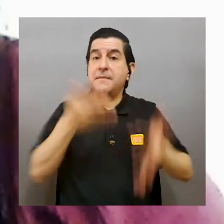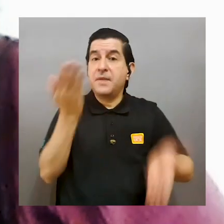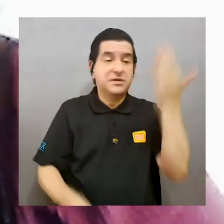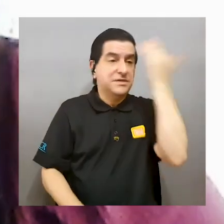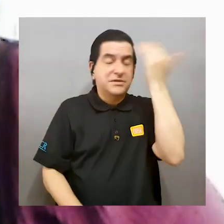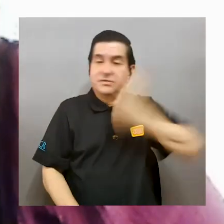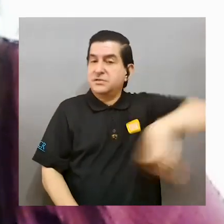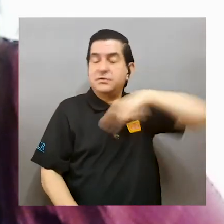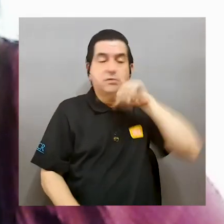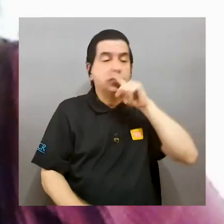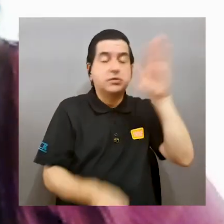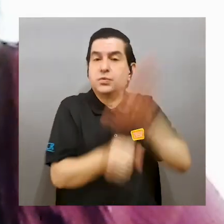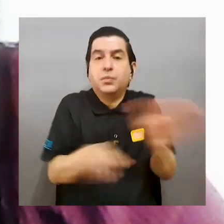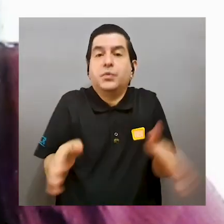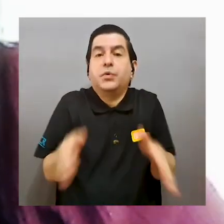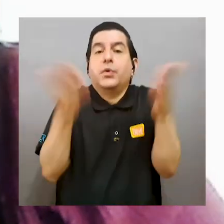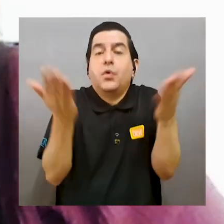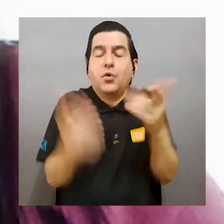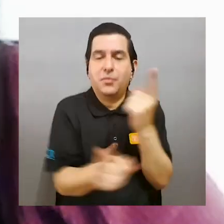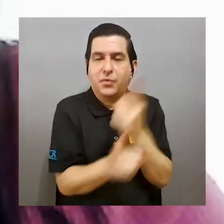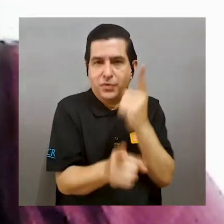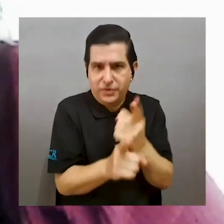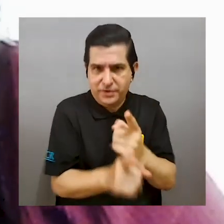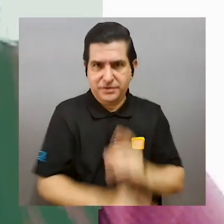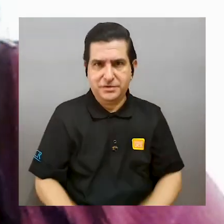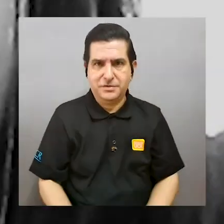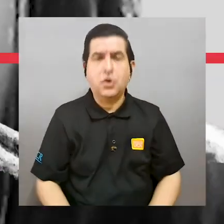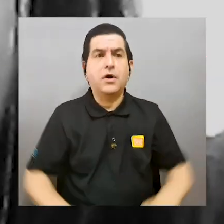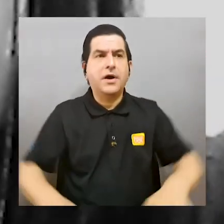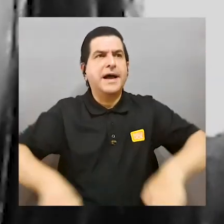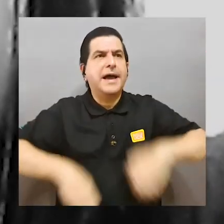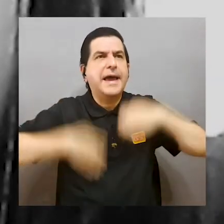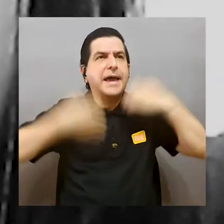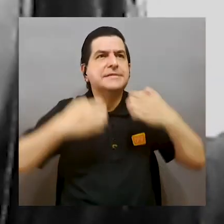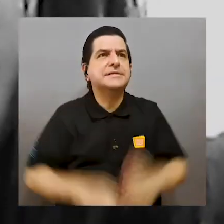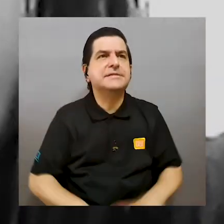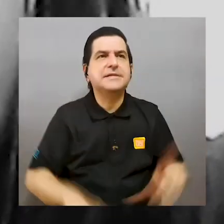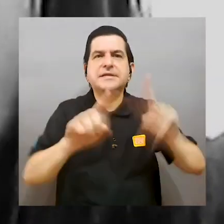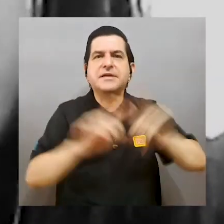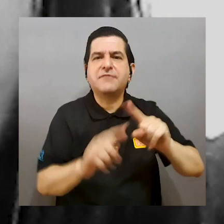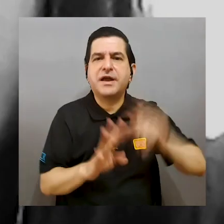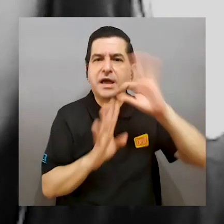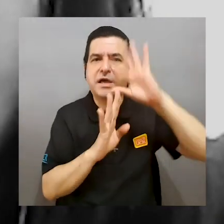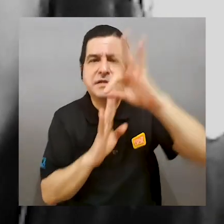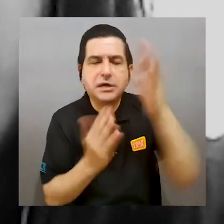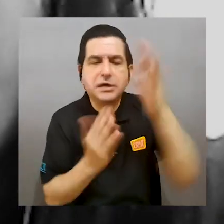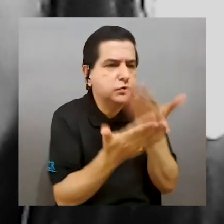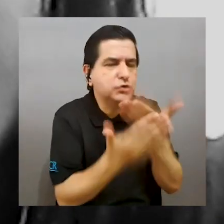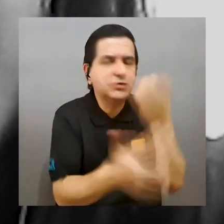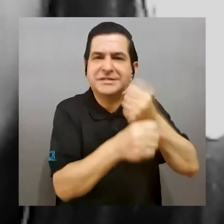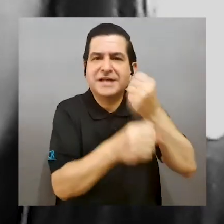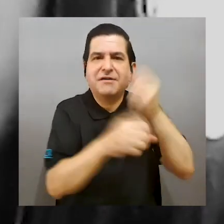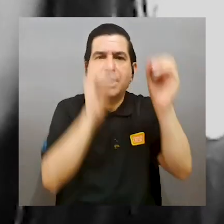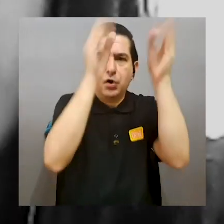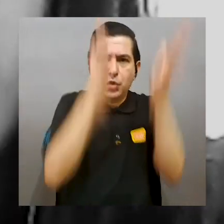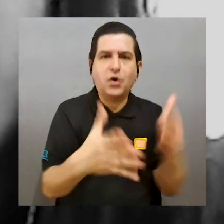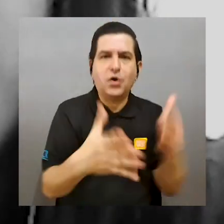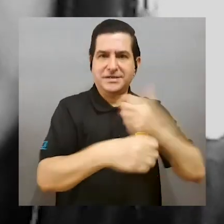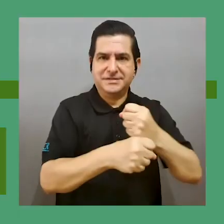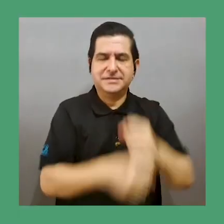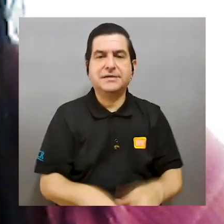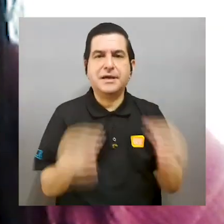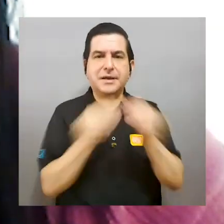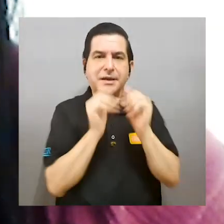vez es porque no supimos llevarlo como tenía que ser, que existan tal vez más canales para poder verificar el trabajo